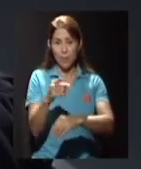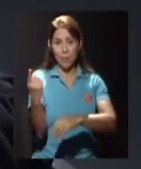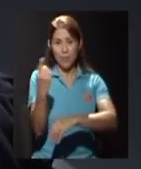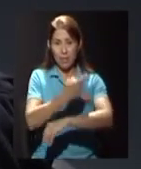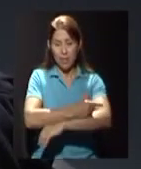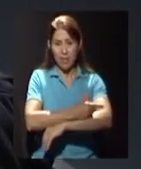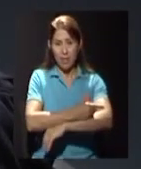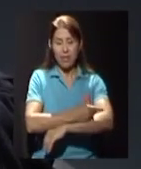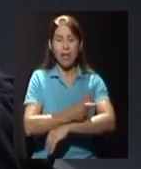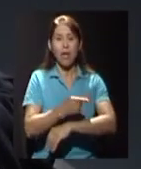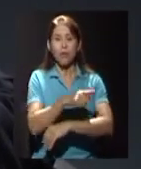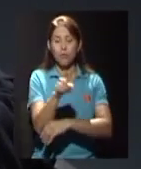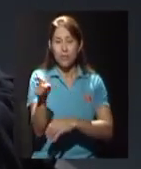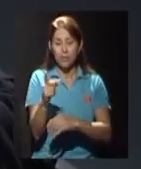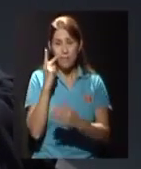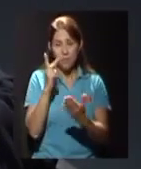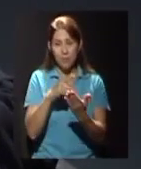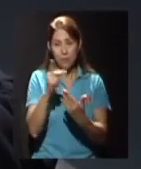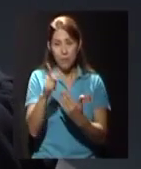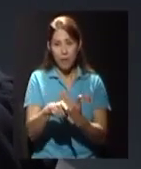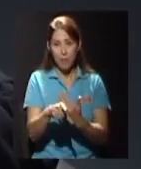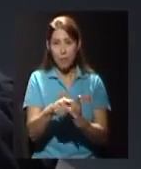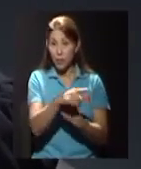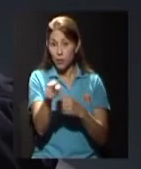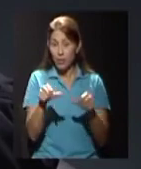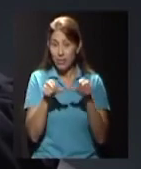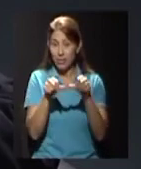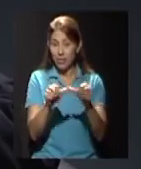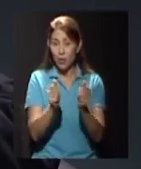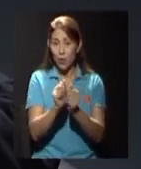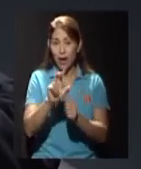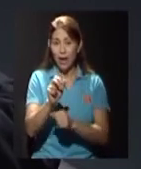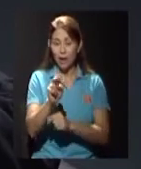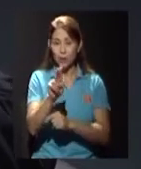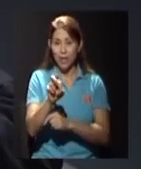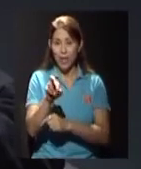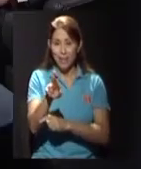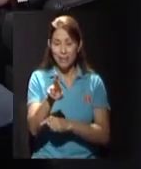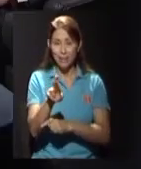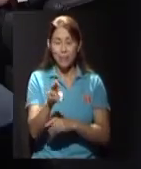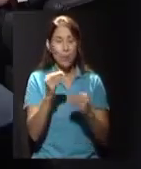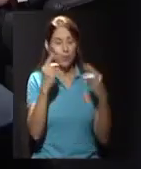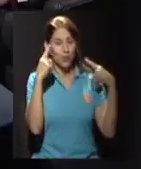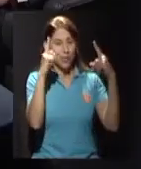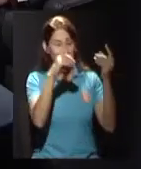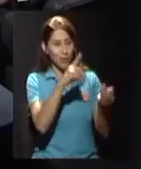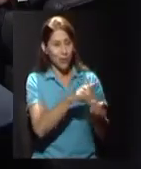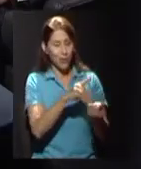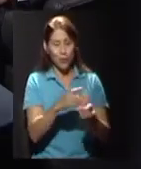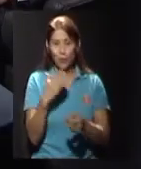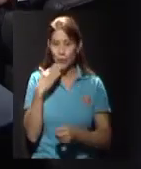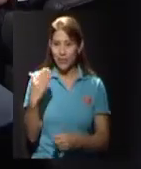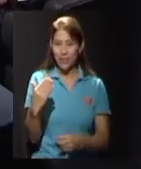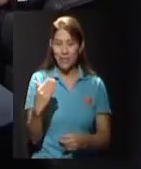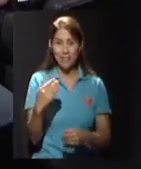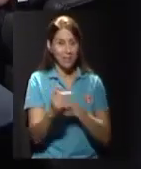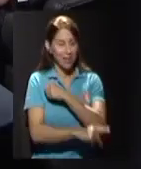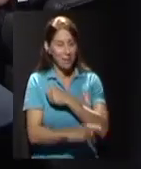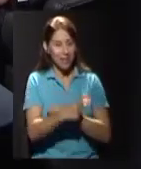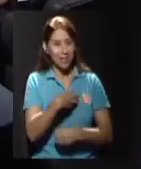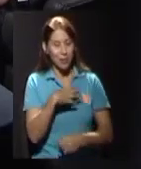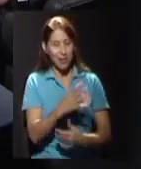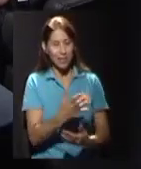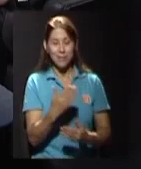que lo han hecho en esta nos acompañen y quédense con canal ucm muchos éxitos doctor muchas gracias el país de los